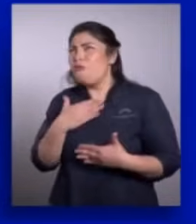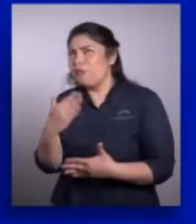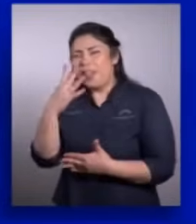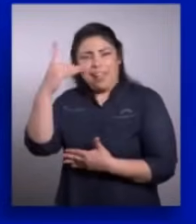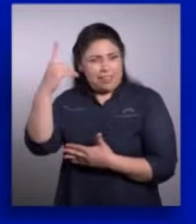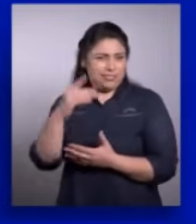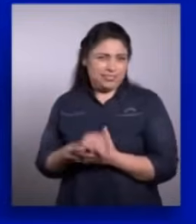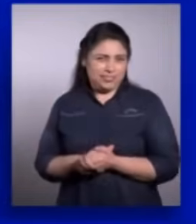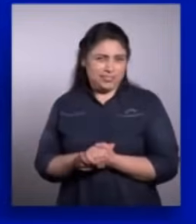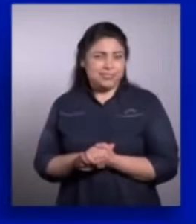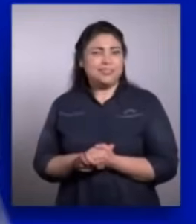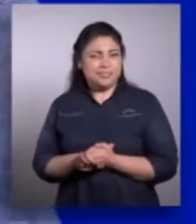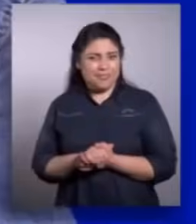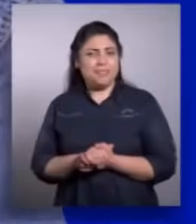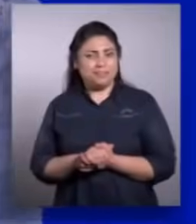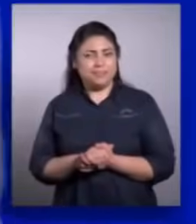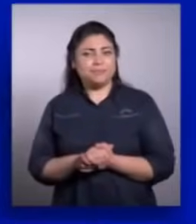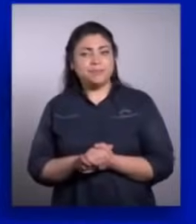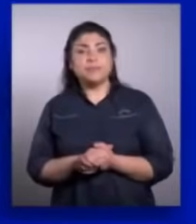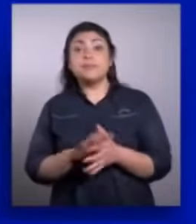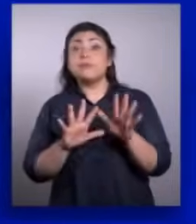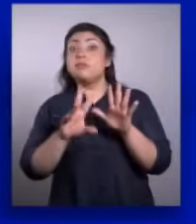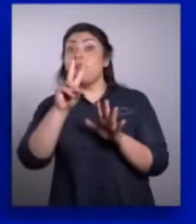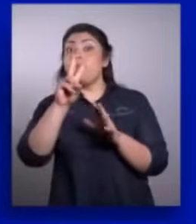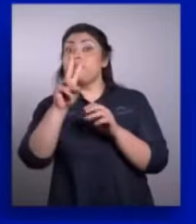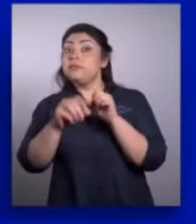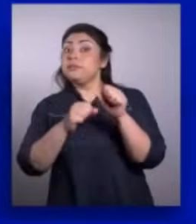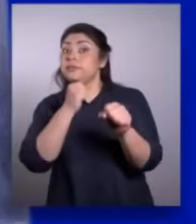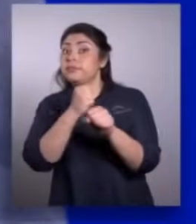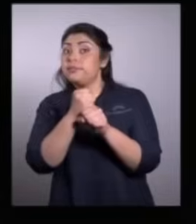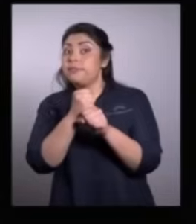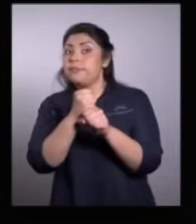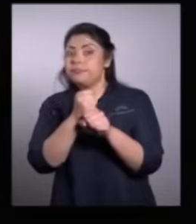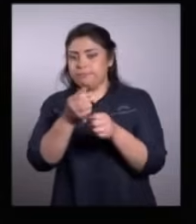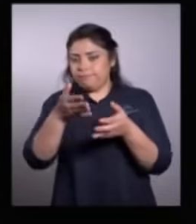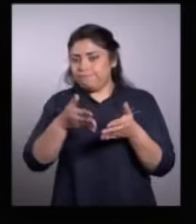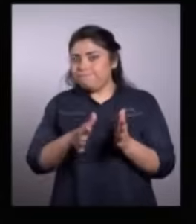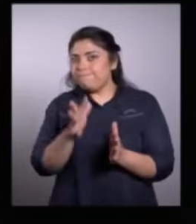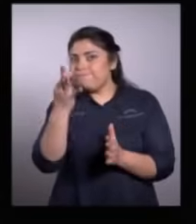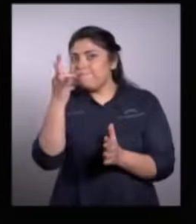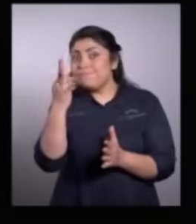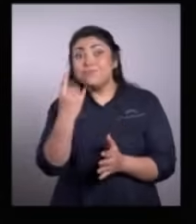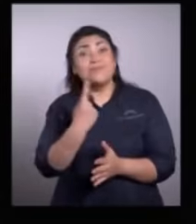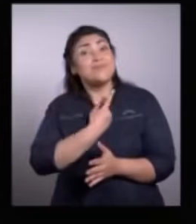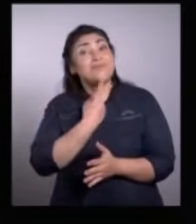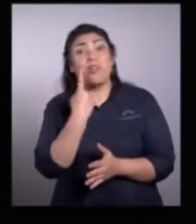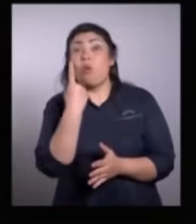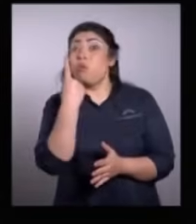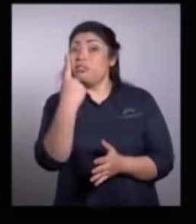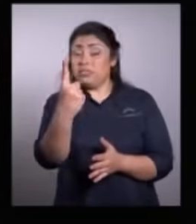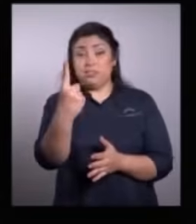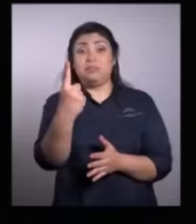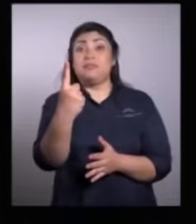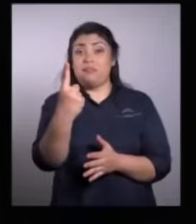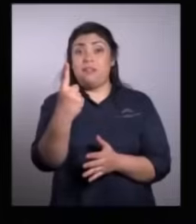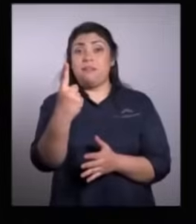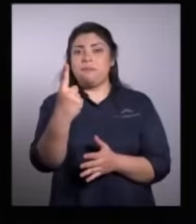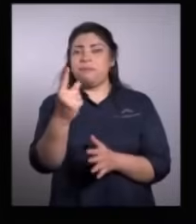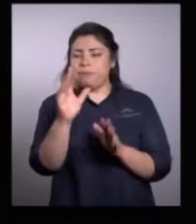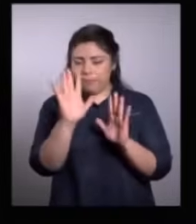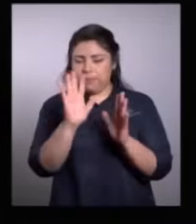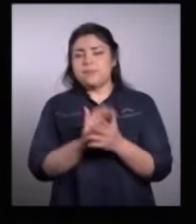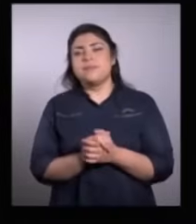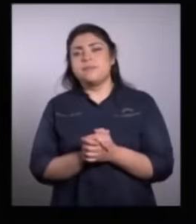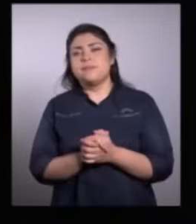dio esta escritura al Señor 12 años, hija única Imagínate lo que va a pasar Quédense con esa historia y